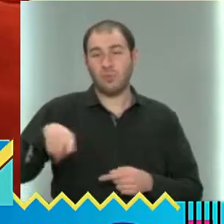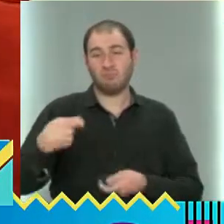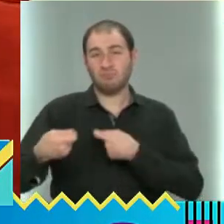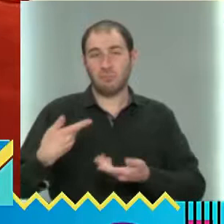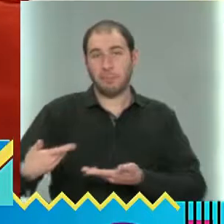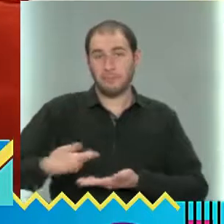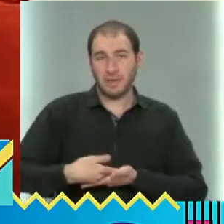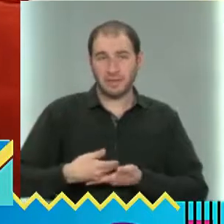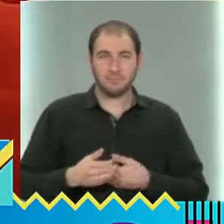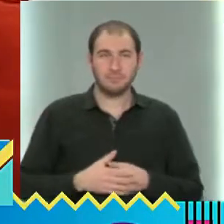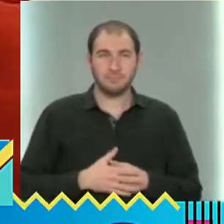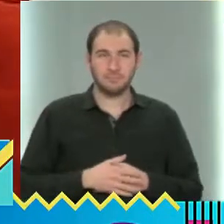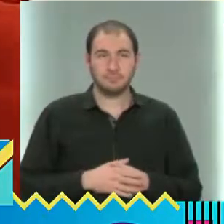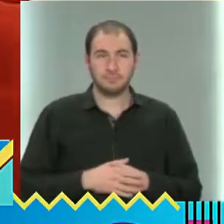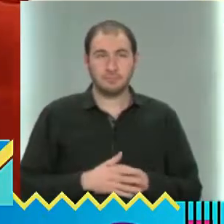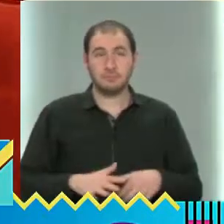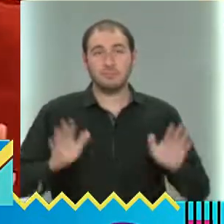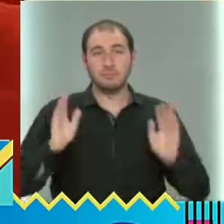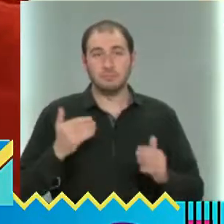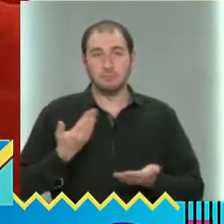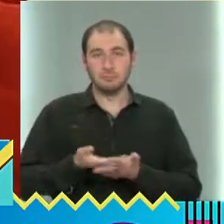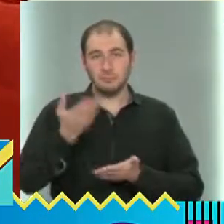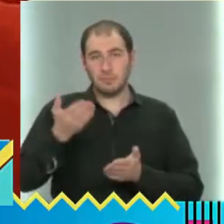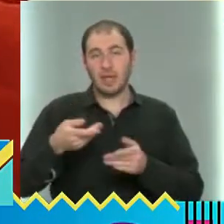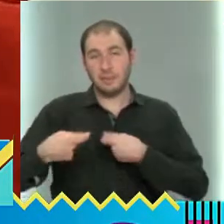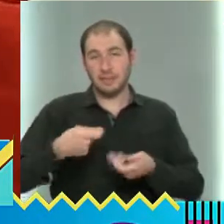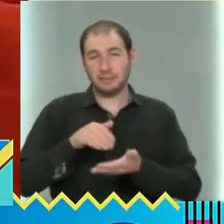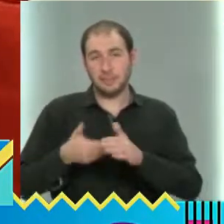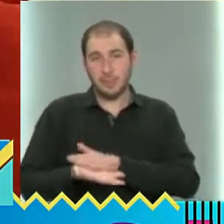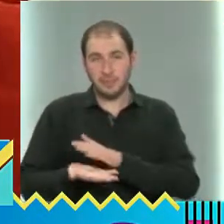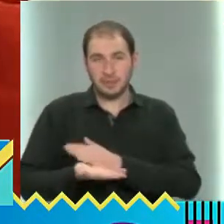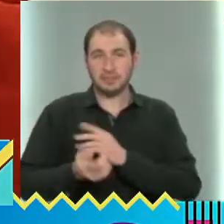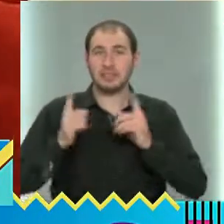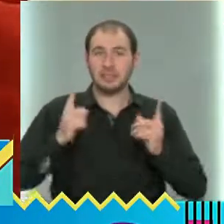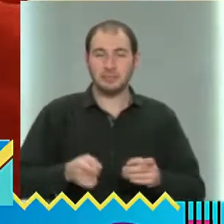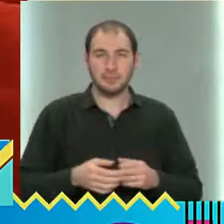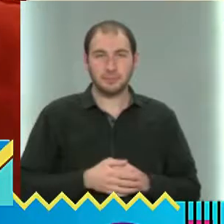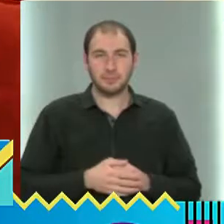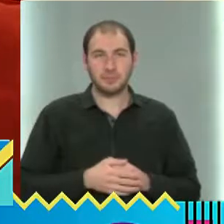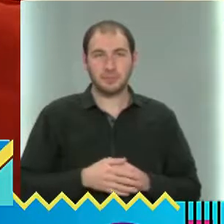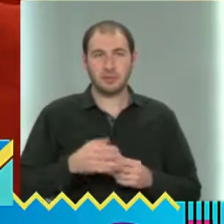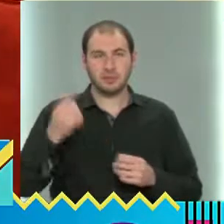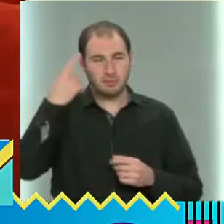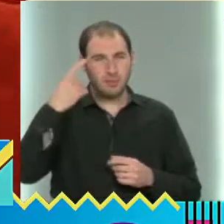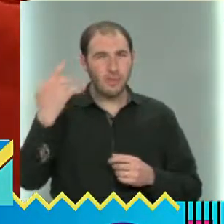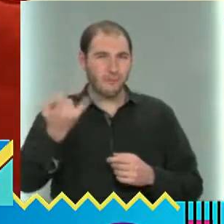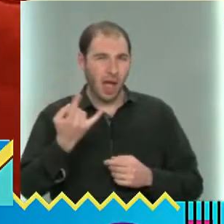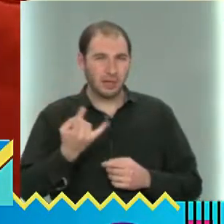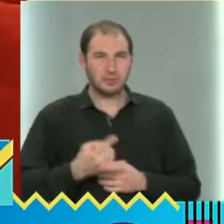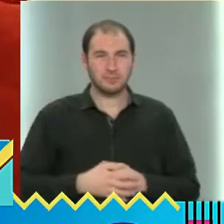mercado. Tal vez lo que pidan las editoriales, no lo sé. Y también viene mucho lo fantástico,